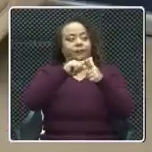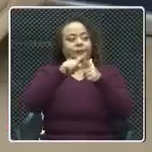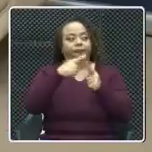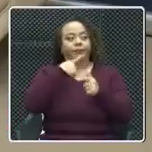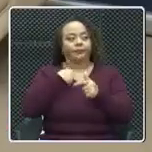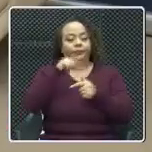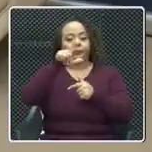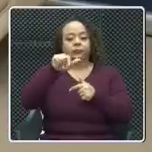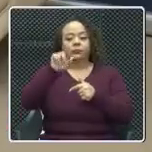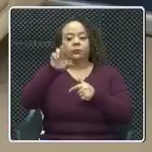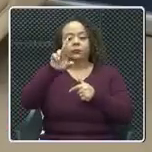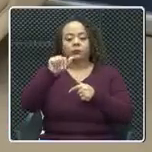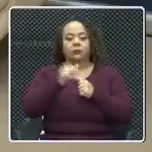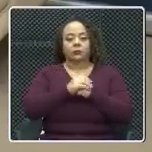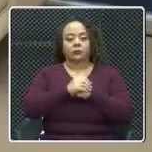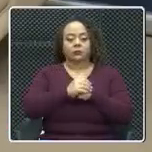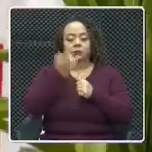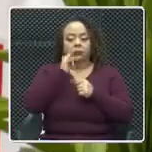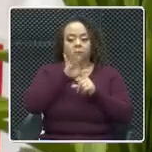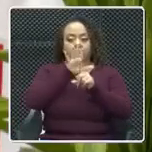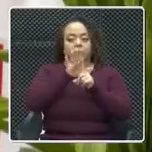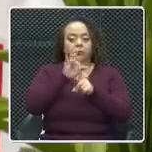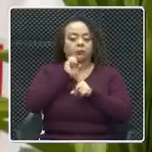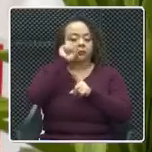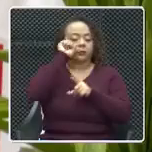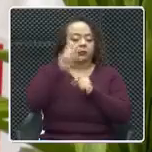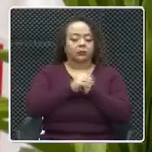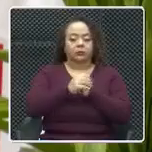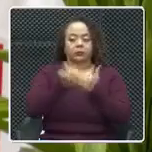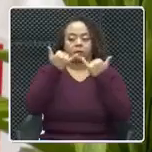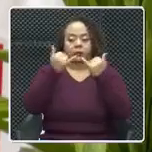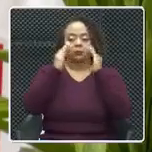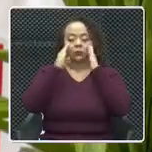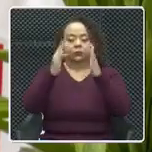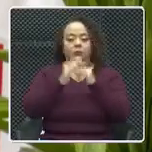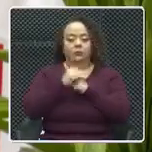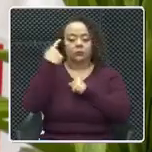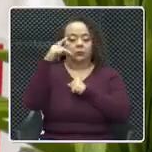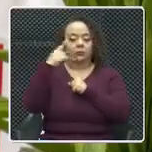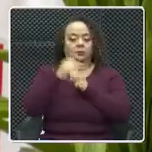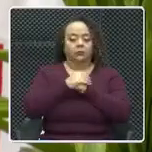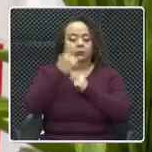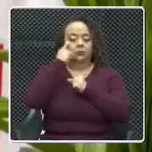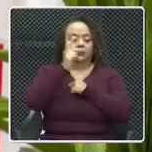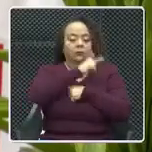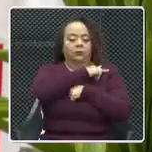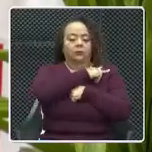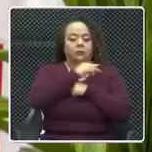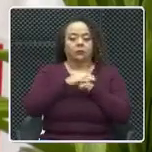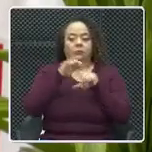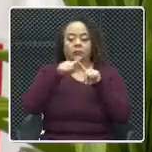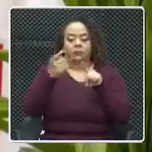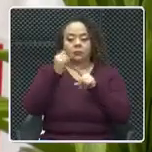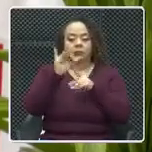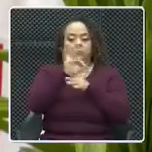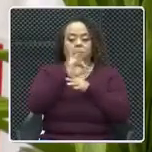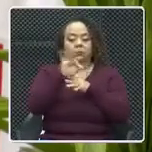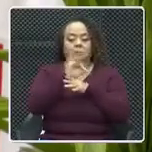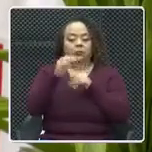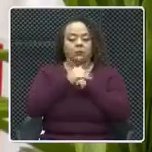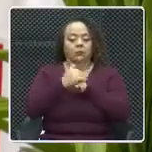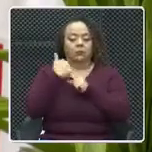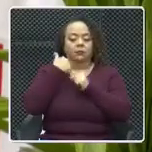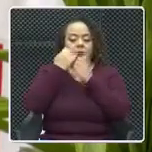dice Laura, en caso de acoso sexual, ya ha abordado el riesgo por el patrono, pero si la funcionaria